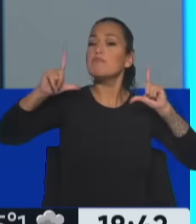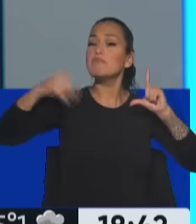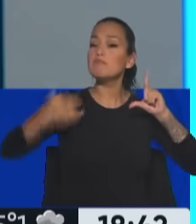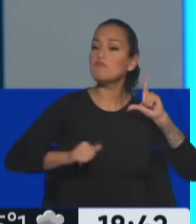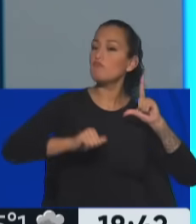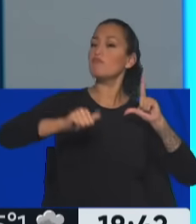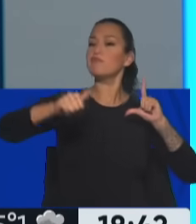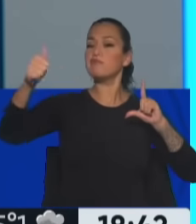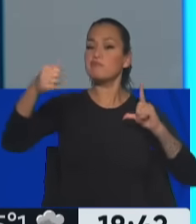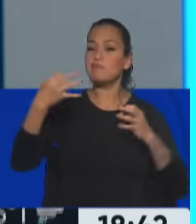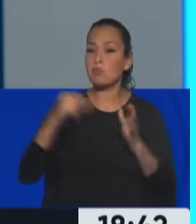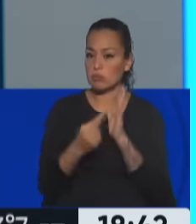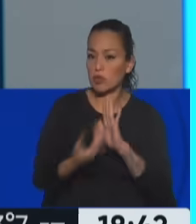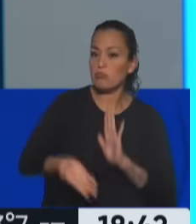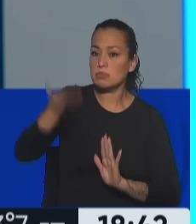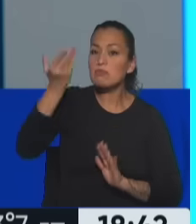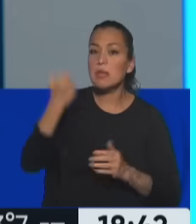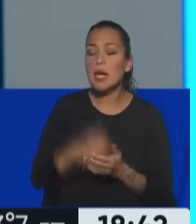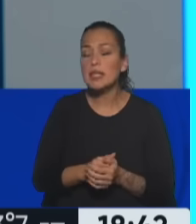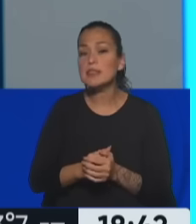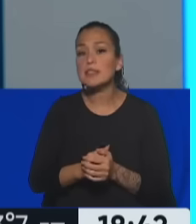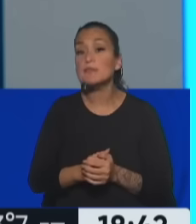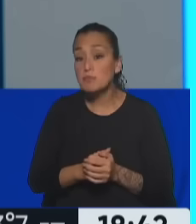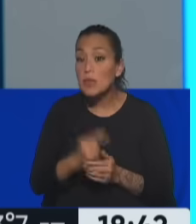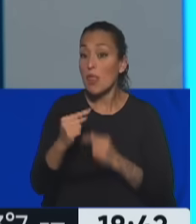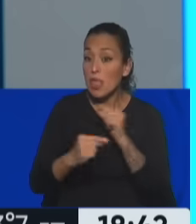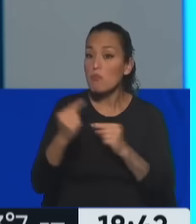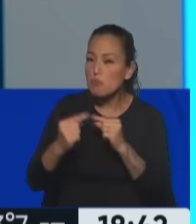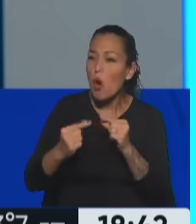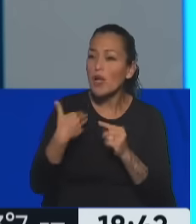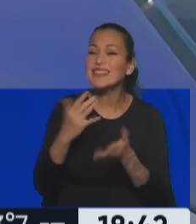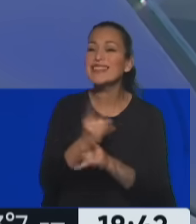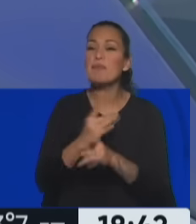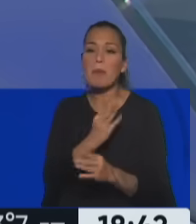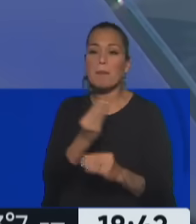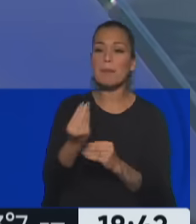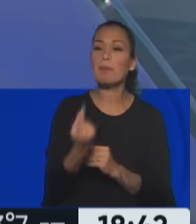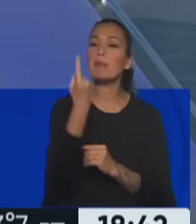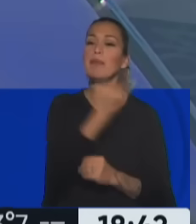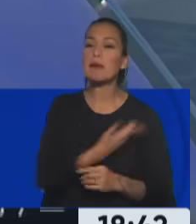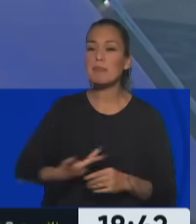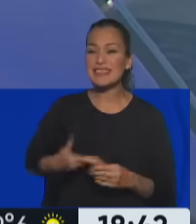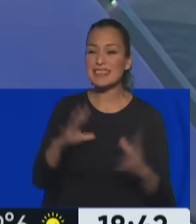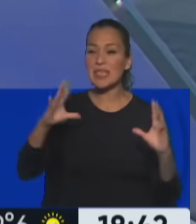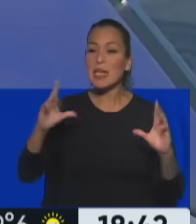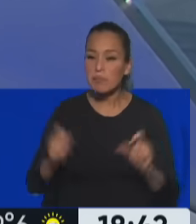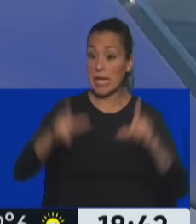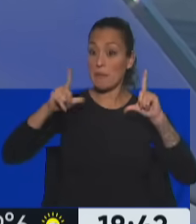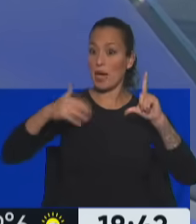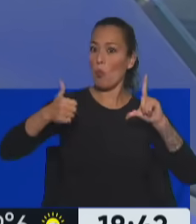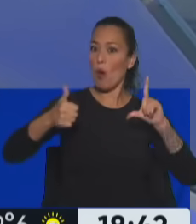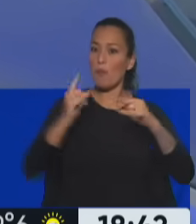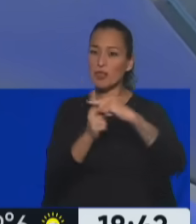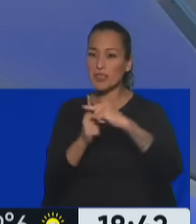habla de los primeros meses o esta luna de miel, empieza después en general a descender. Bueno, el caso de Sheinbaum es que arrancó con